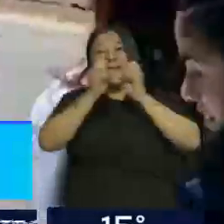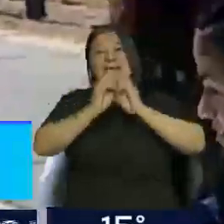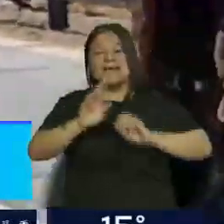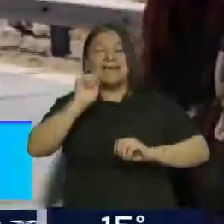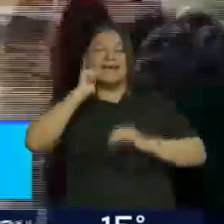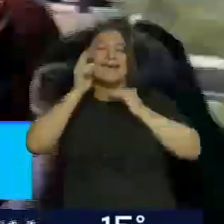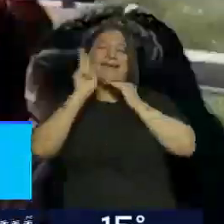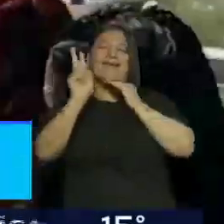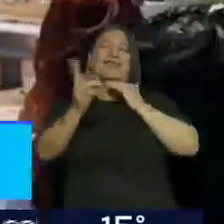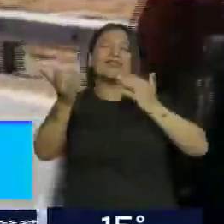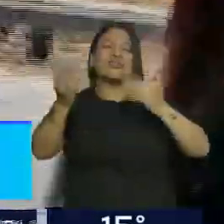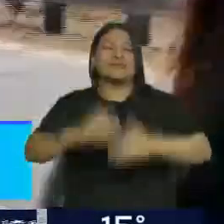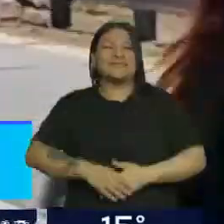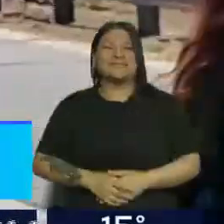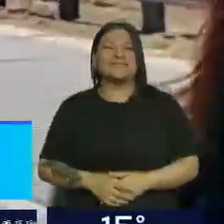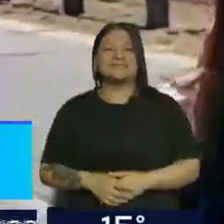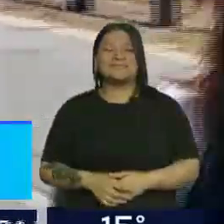qué bonita imagen.